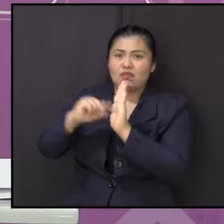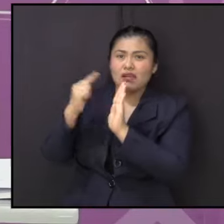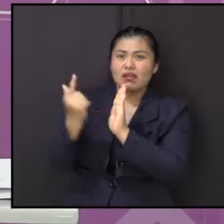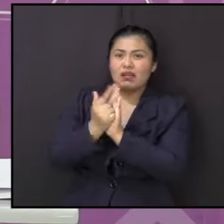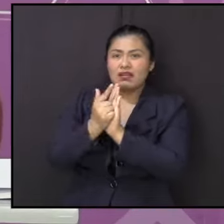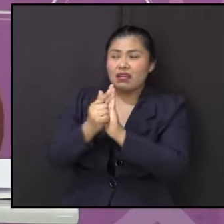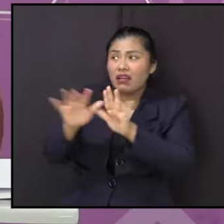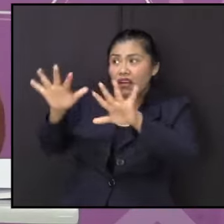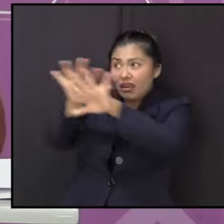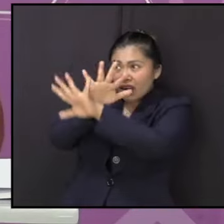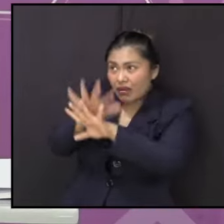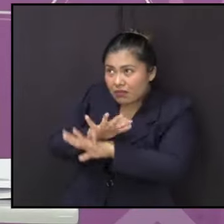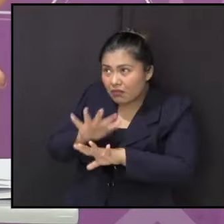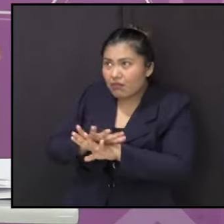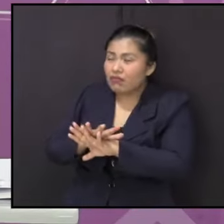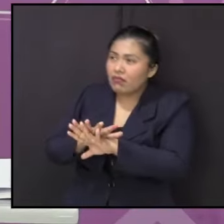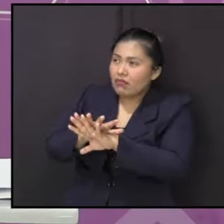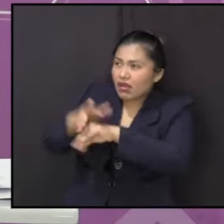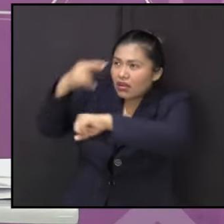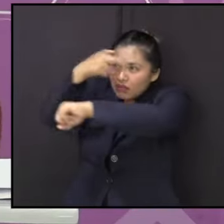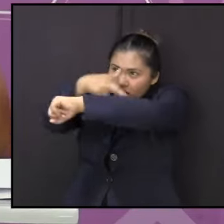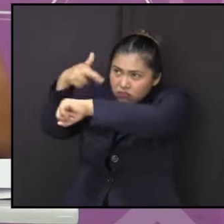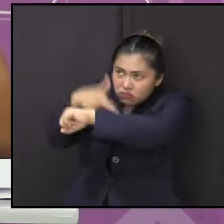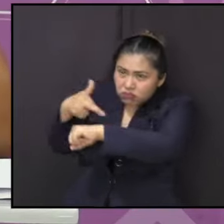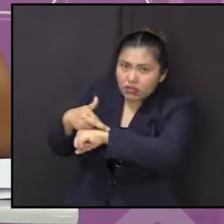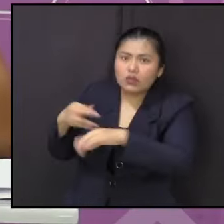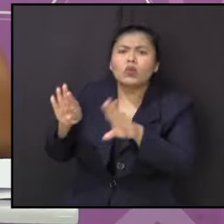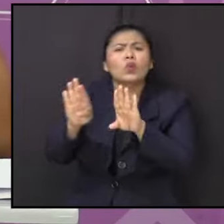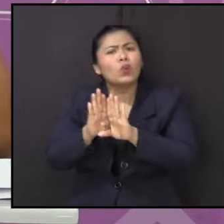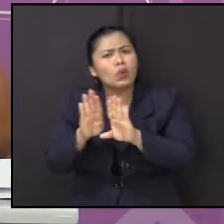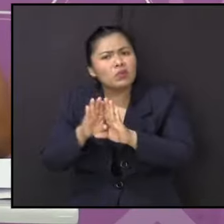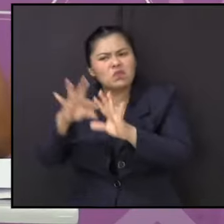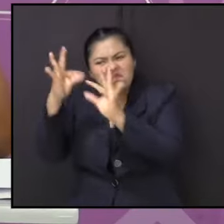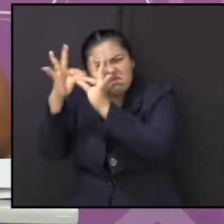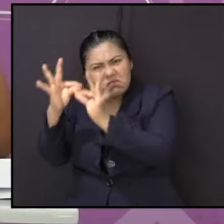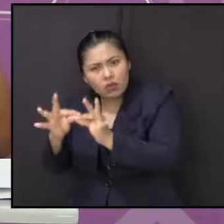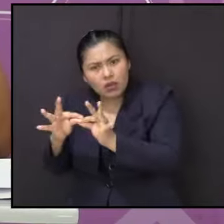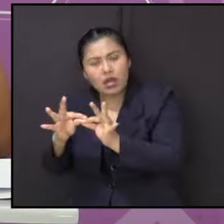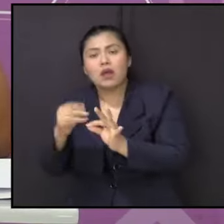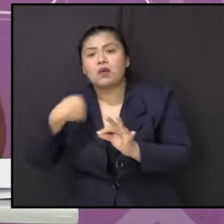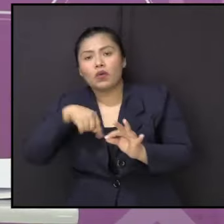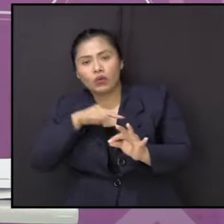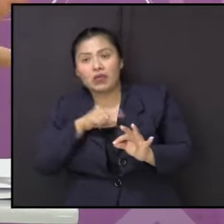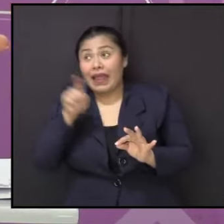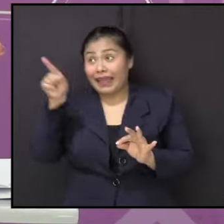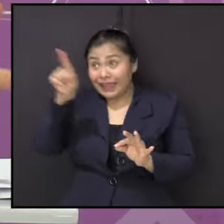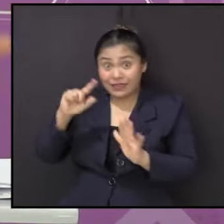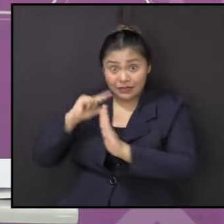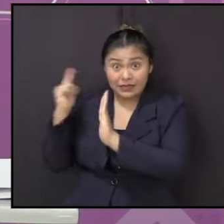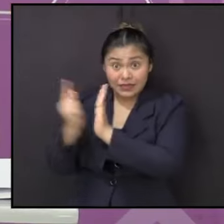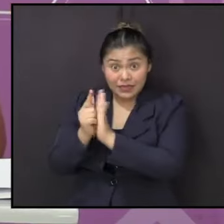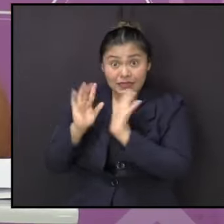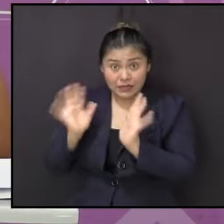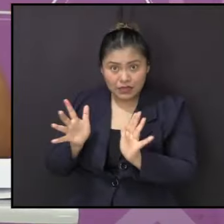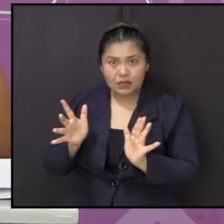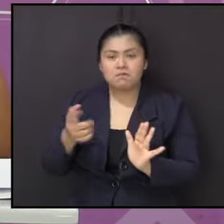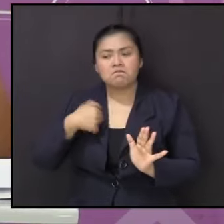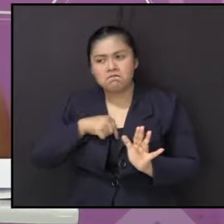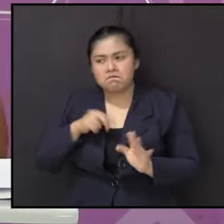es también perfeccionarla. ¿Cómo la podemos perfeccionar? Pues si nos echamos una leída justo en lo que ya existe, podemos entender muchísimo. Por